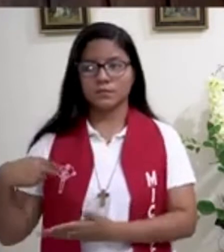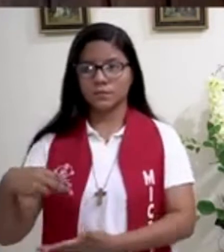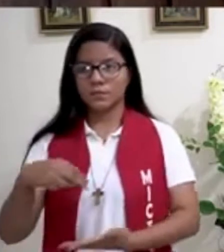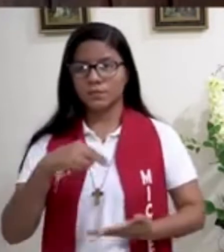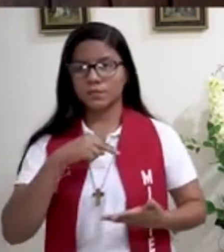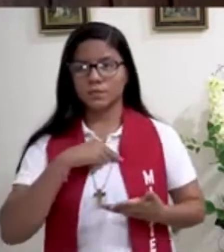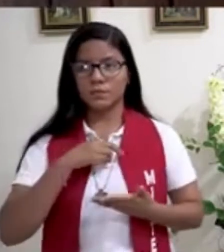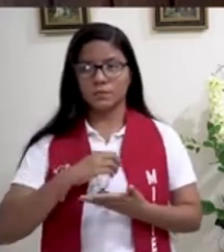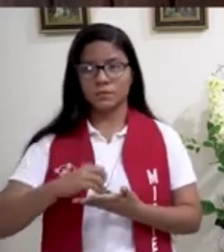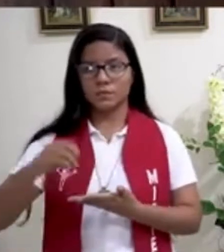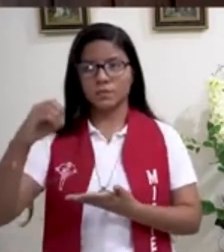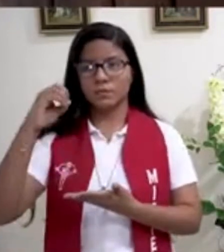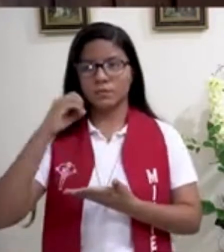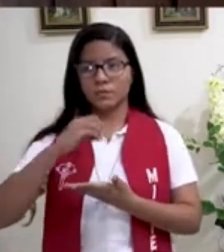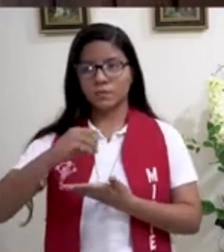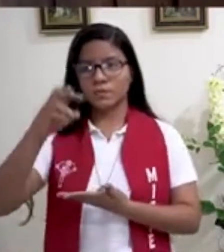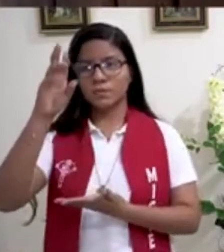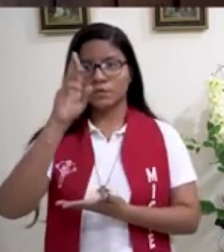nosotros.